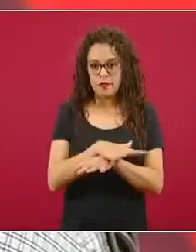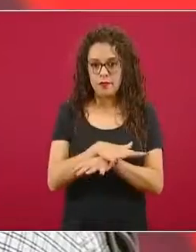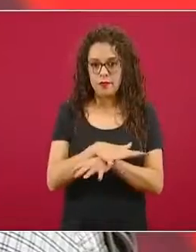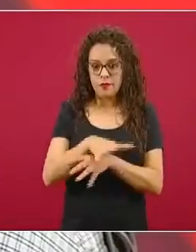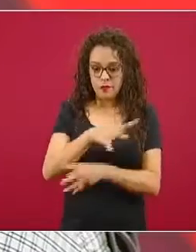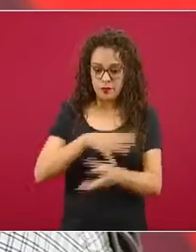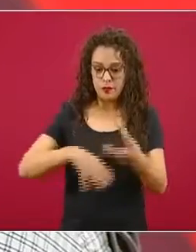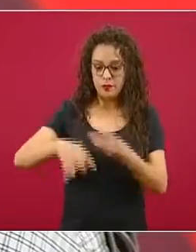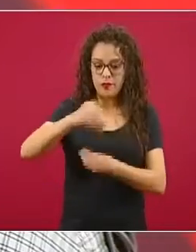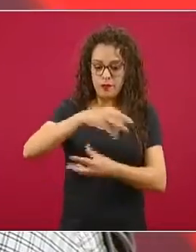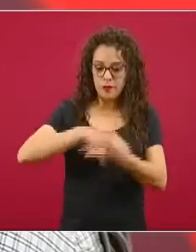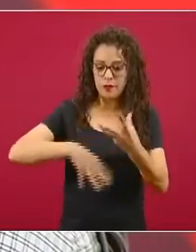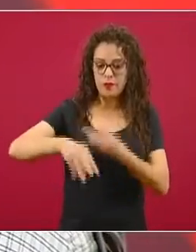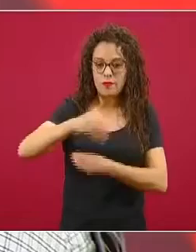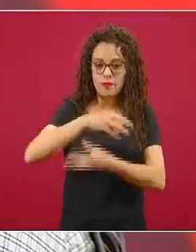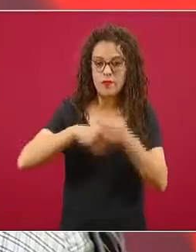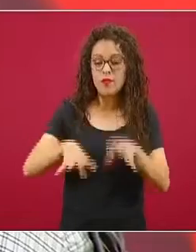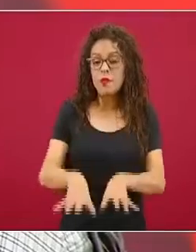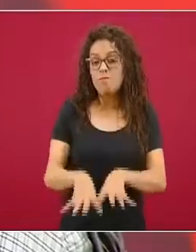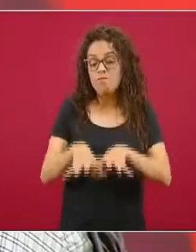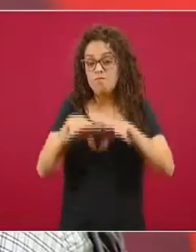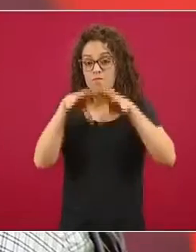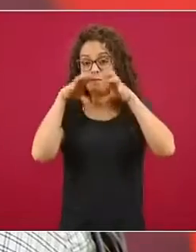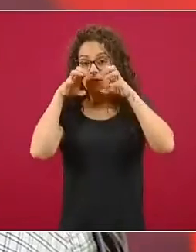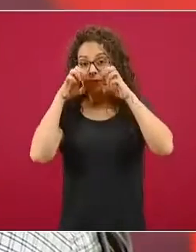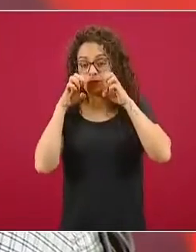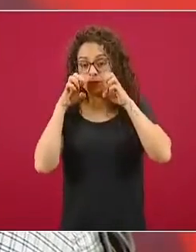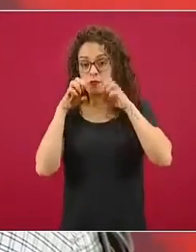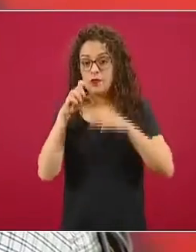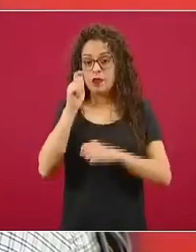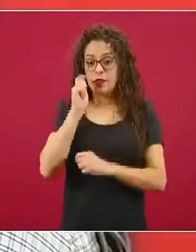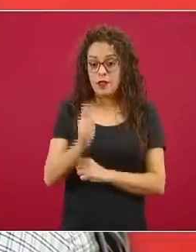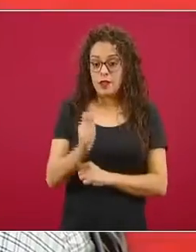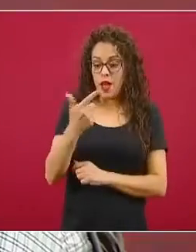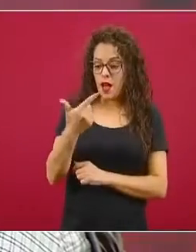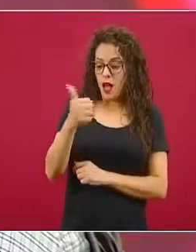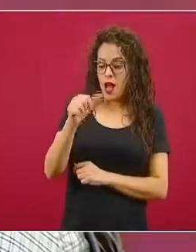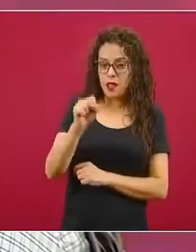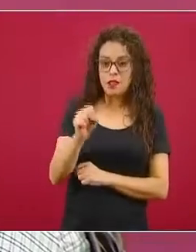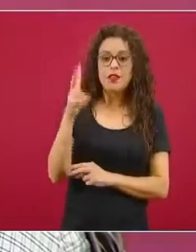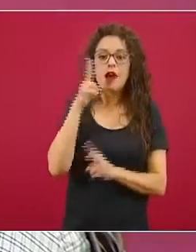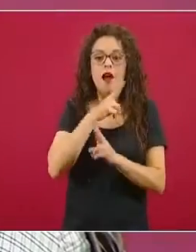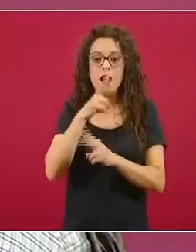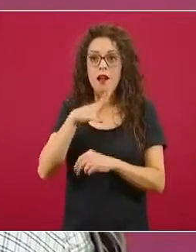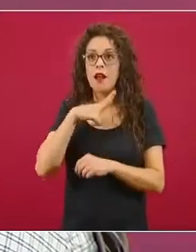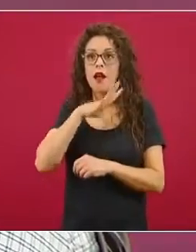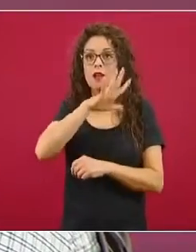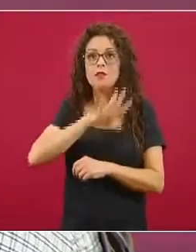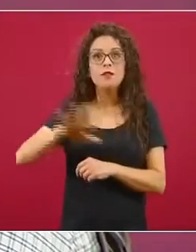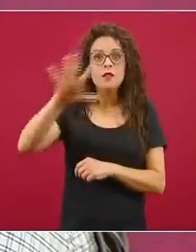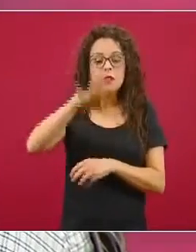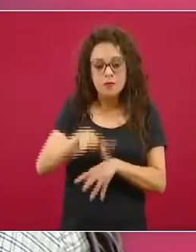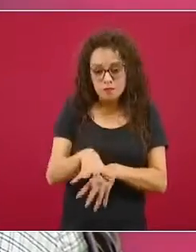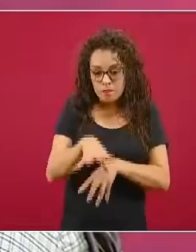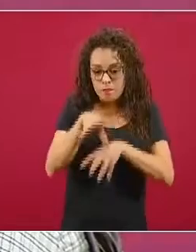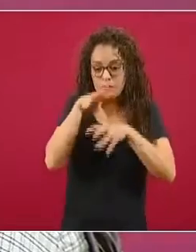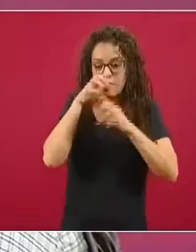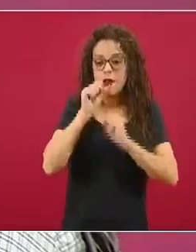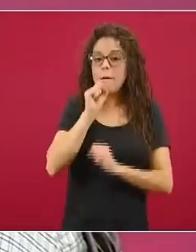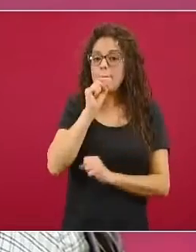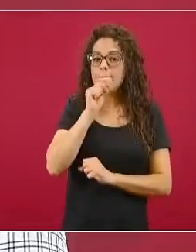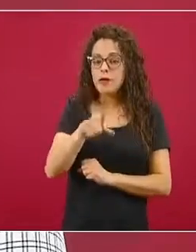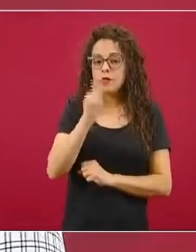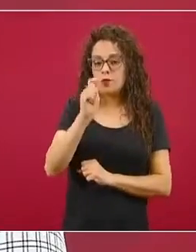y inspiramos todos estos gases que están en el ambiente, incluido lógicamente